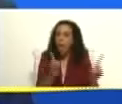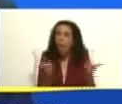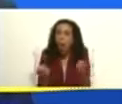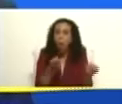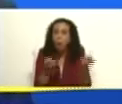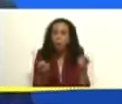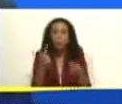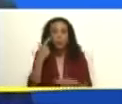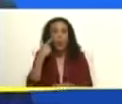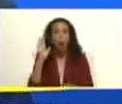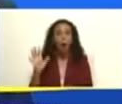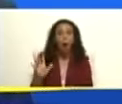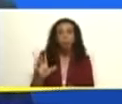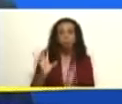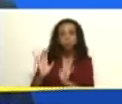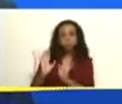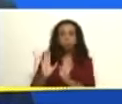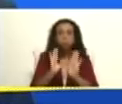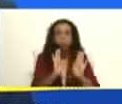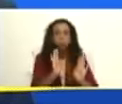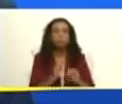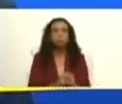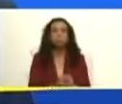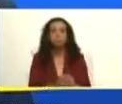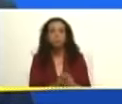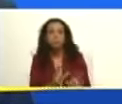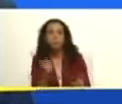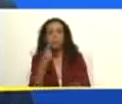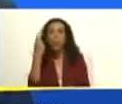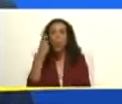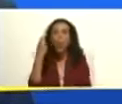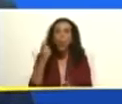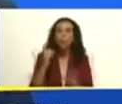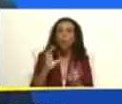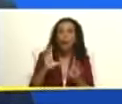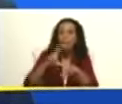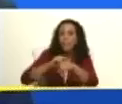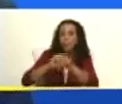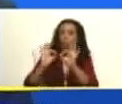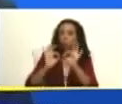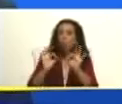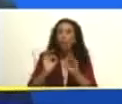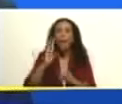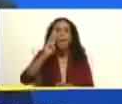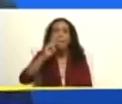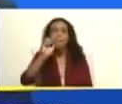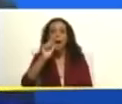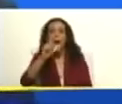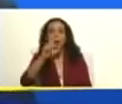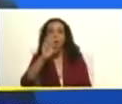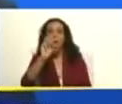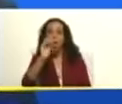la paleolítica, se la recomiendo, búsquenla. La paleolítica. Era lo que comían